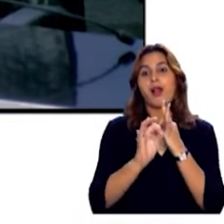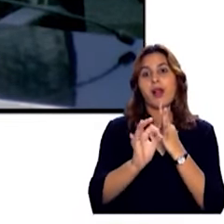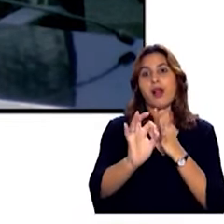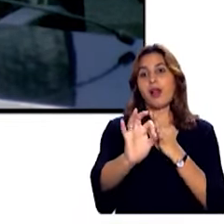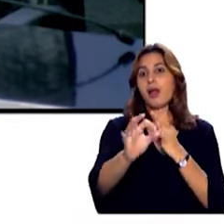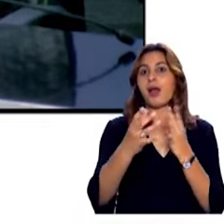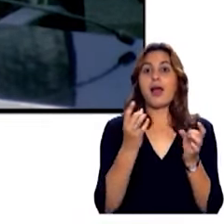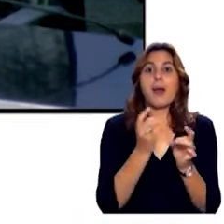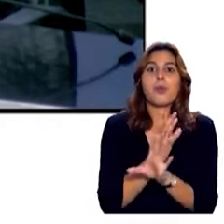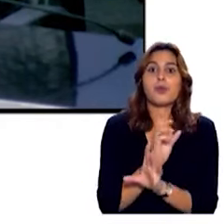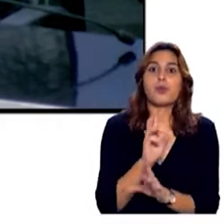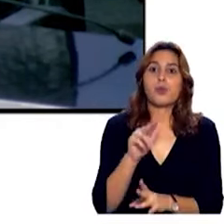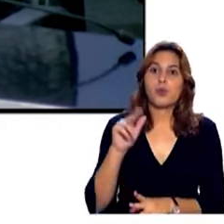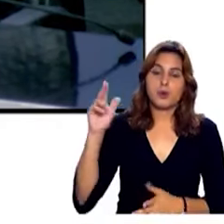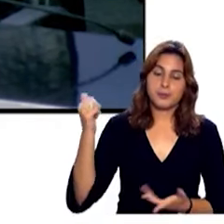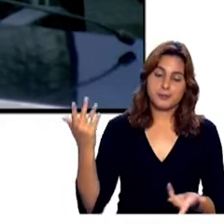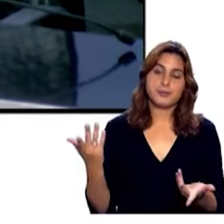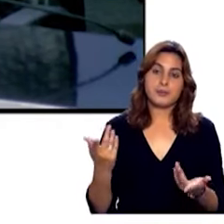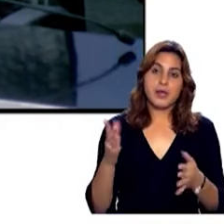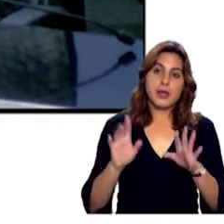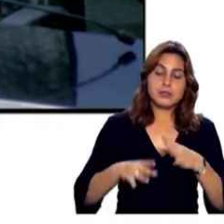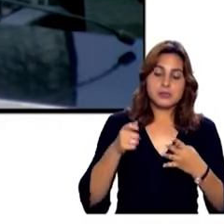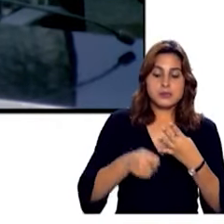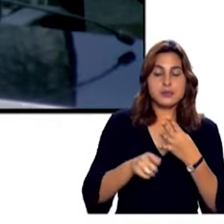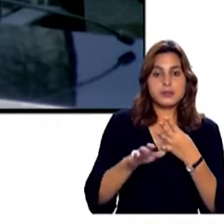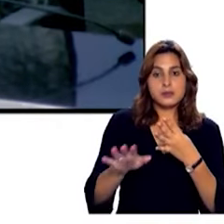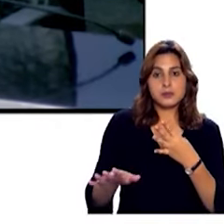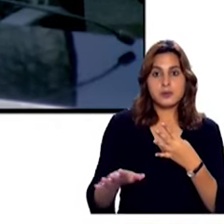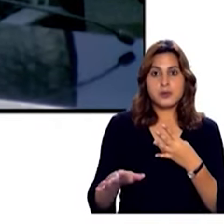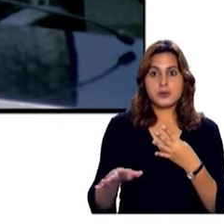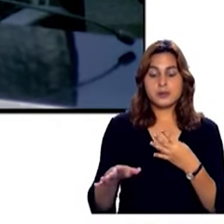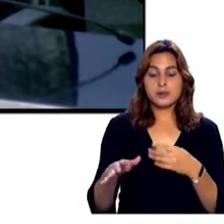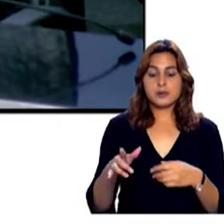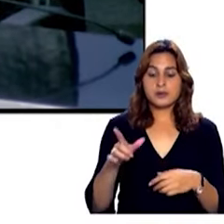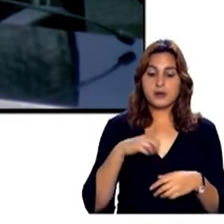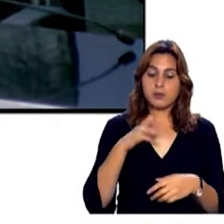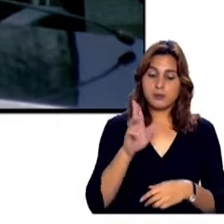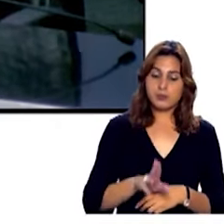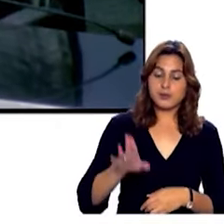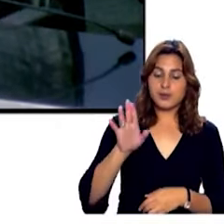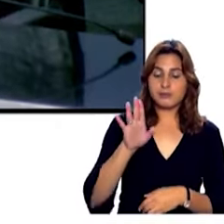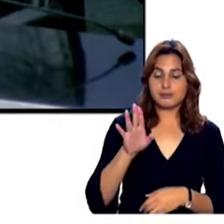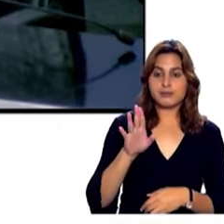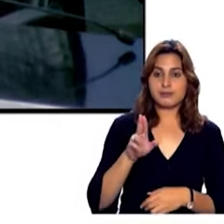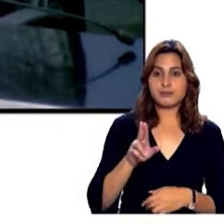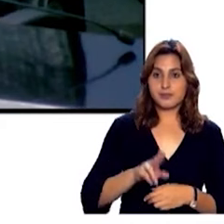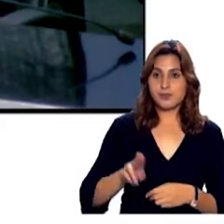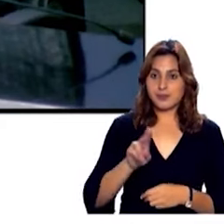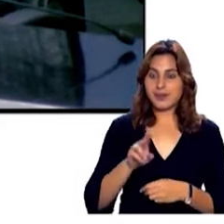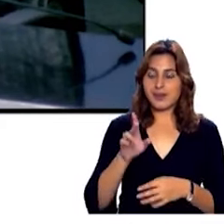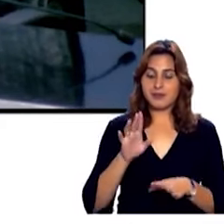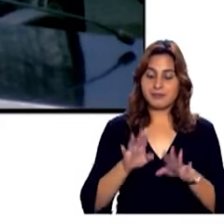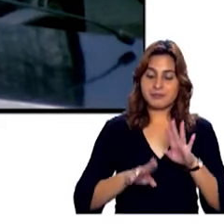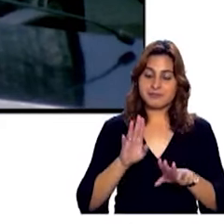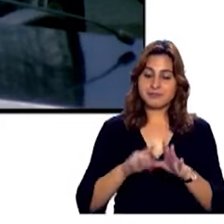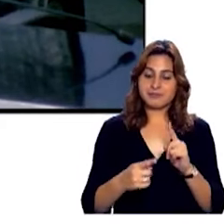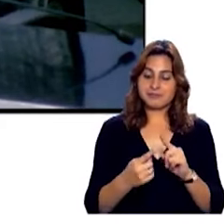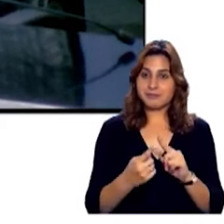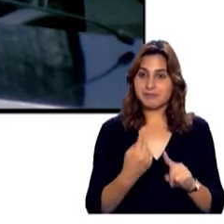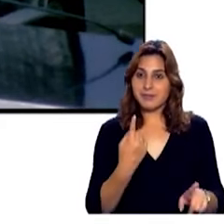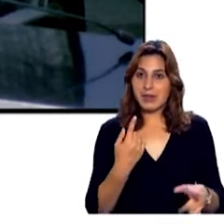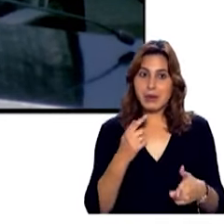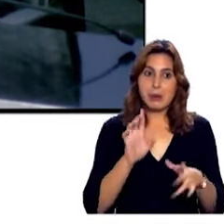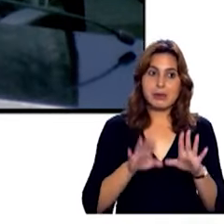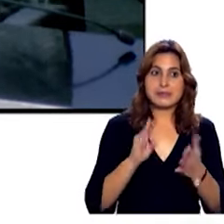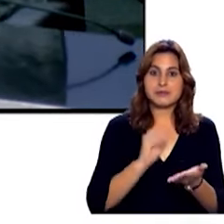pronunciamientos anteriores algun forma se trata de contestar delimitar Y delimitar tambén